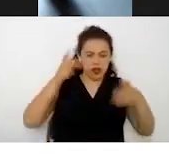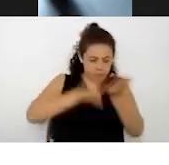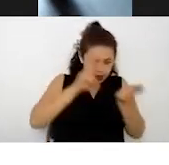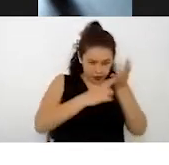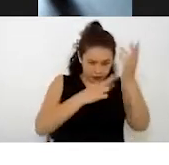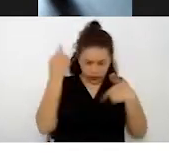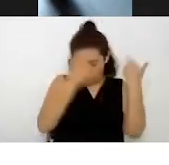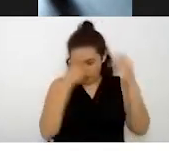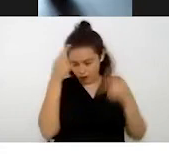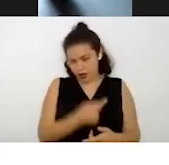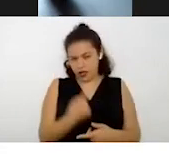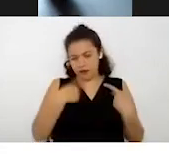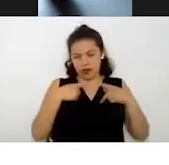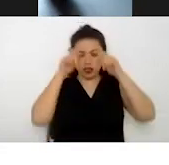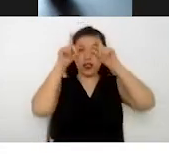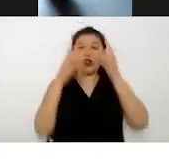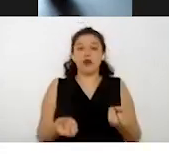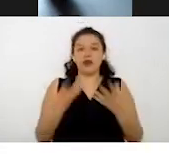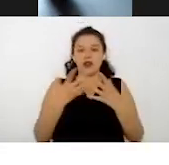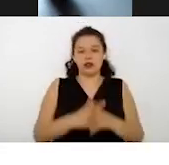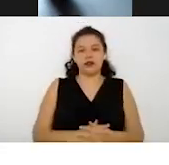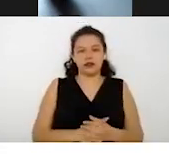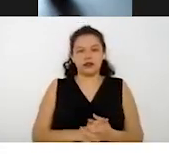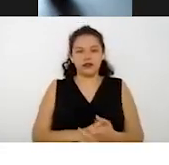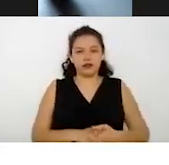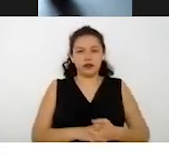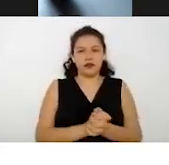el estado de conciencia de la víctima. ¿Ok?